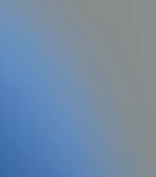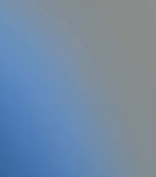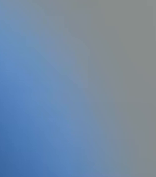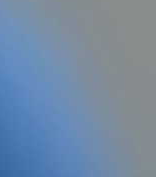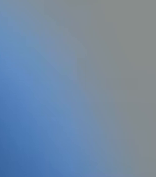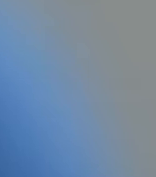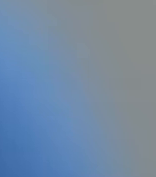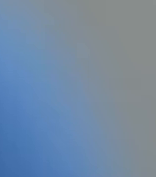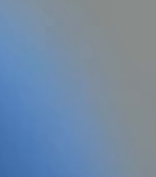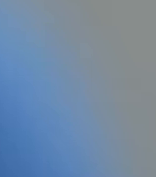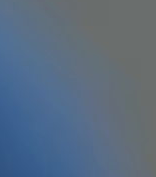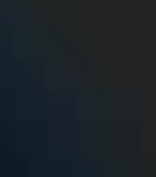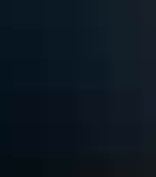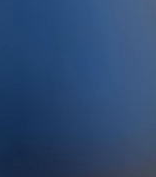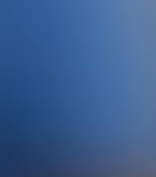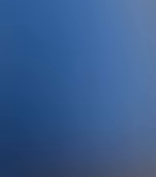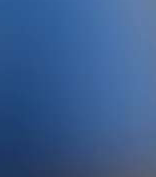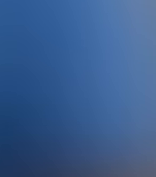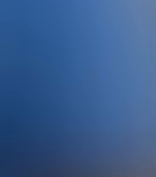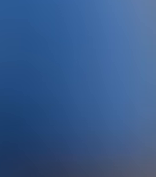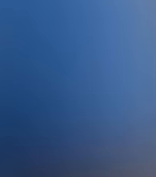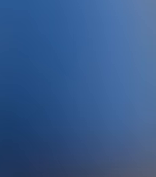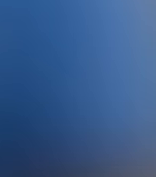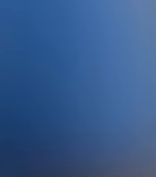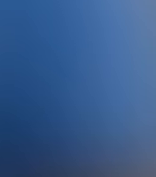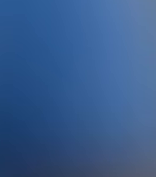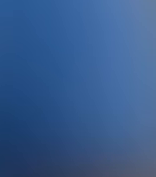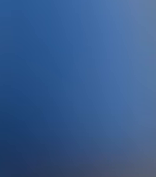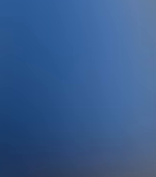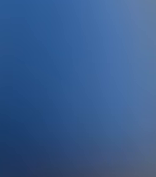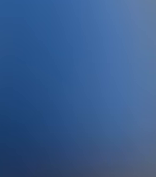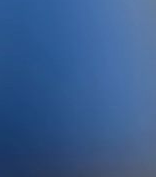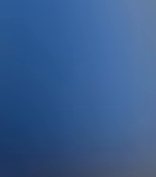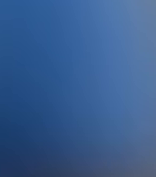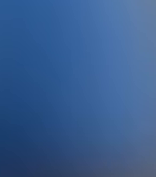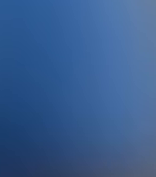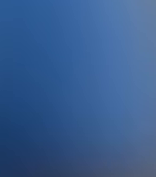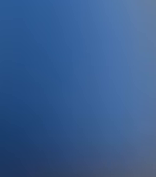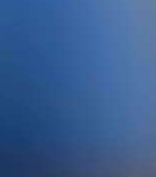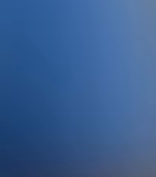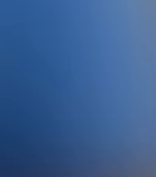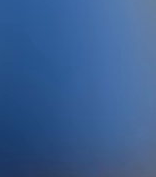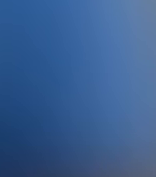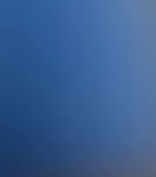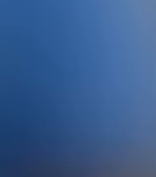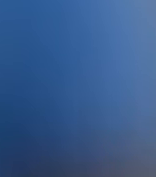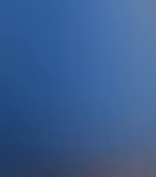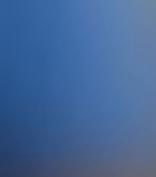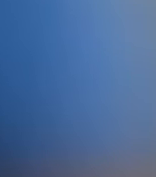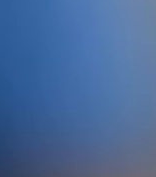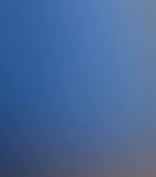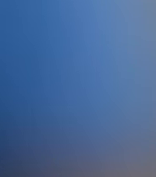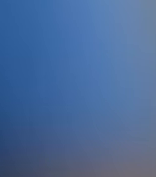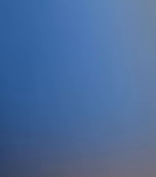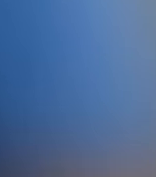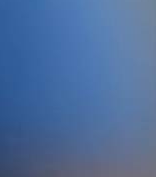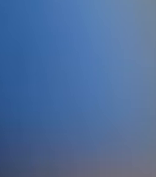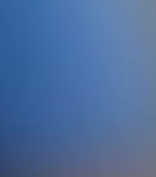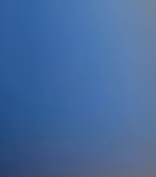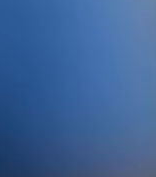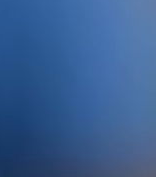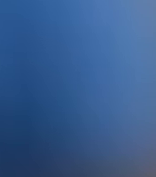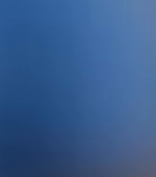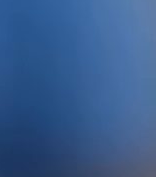y ahorita estoy aquí con las autoridades. Debo acotar que he recibido dinero de Gilbert Caro aproximadamente